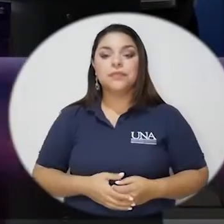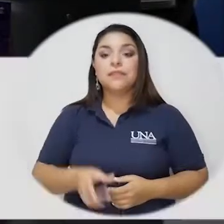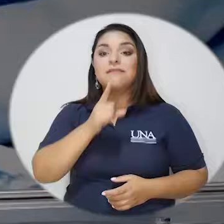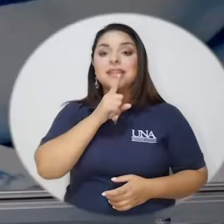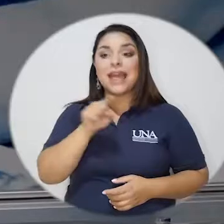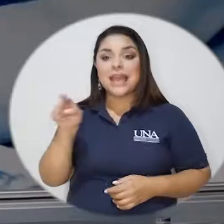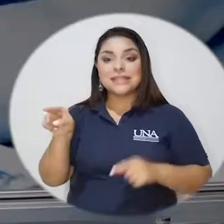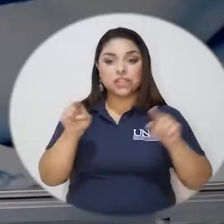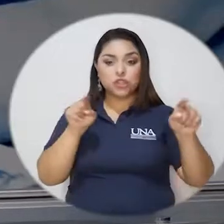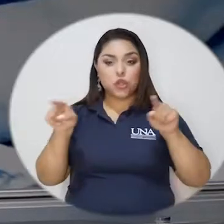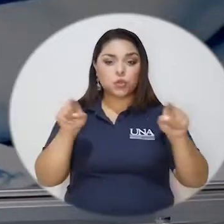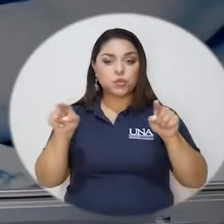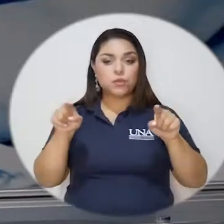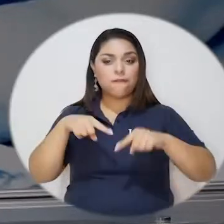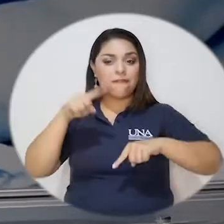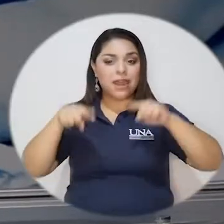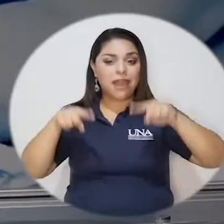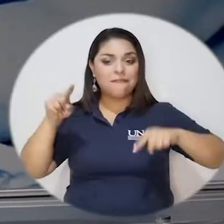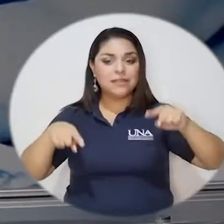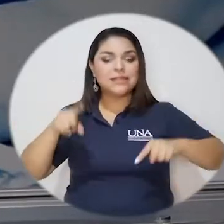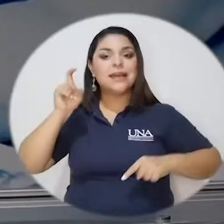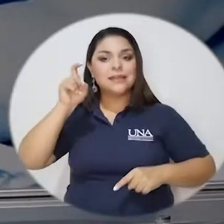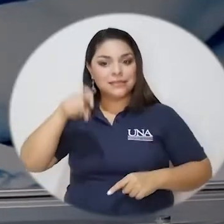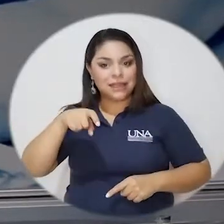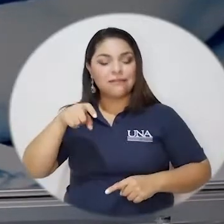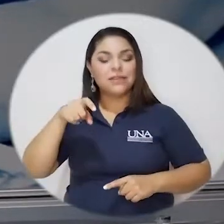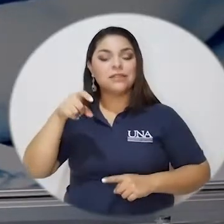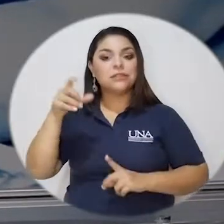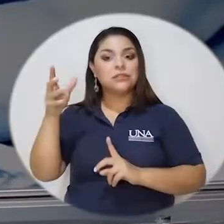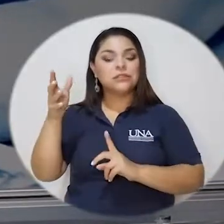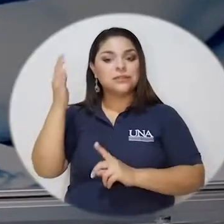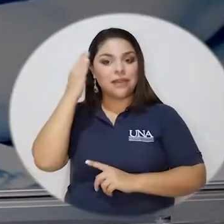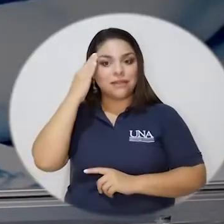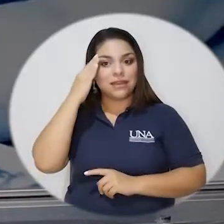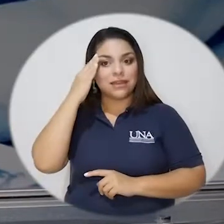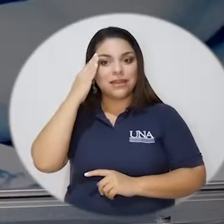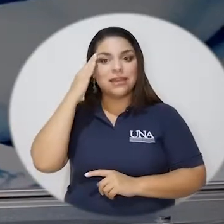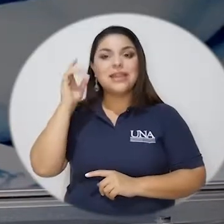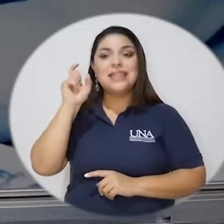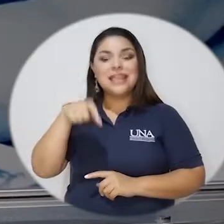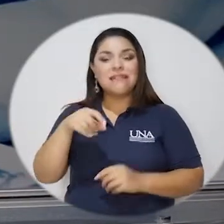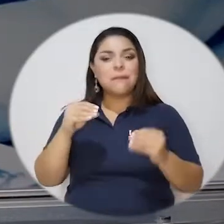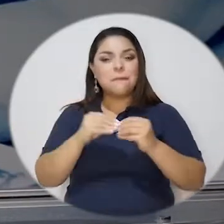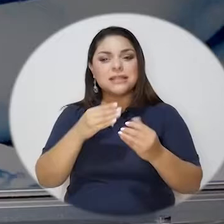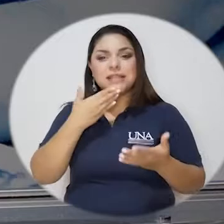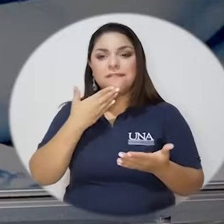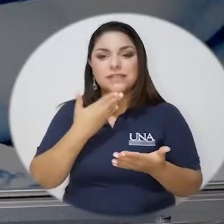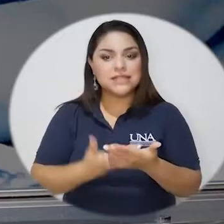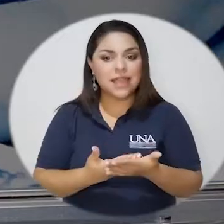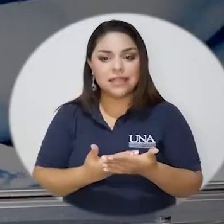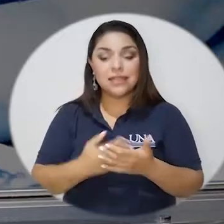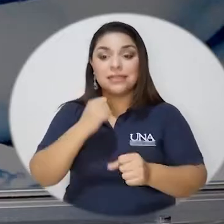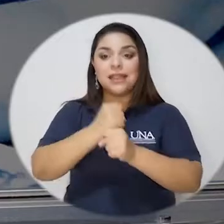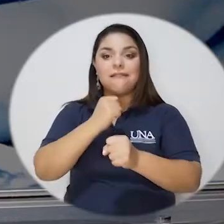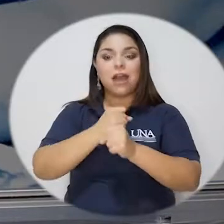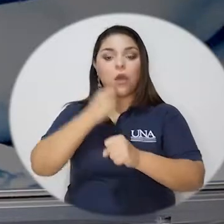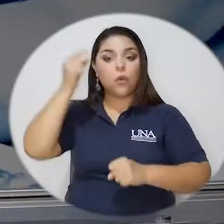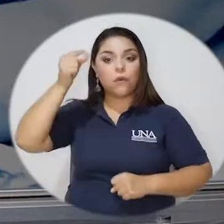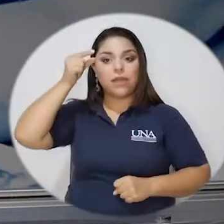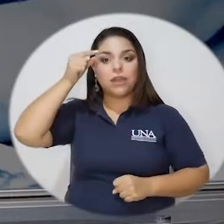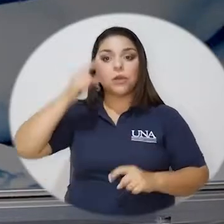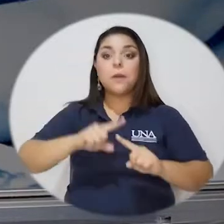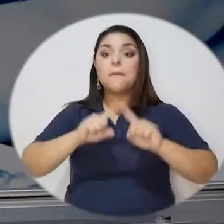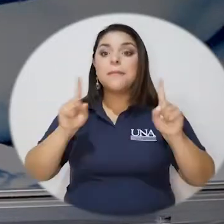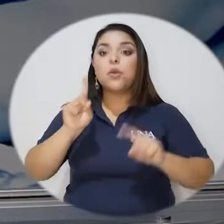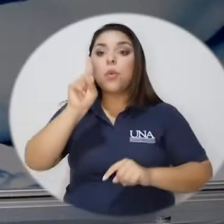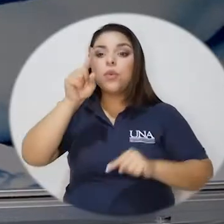etc. Ciertamente esas dos variables hay que tomarlas en cuenta. Y ciertamente hay que ser lo más eficiente en la